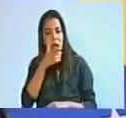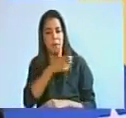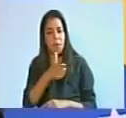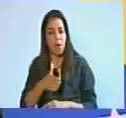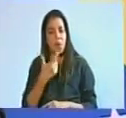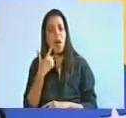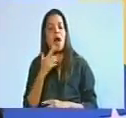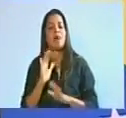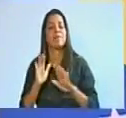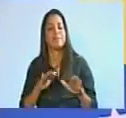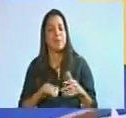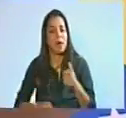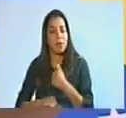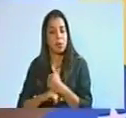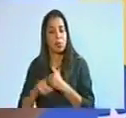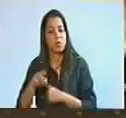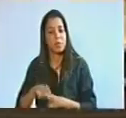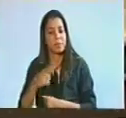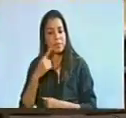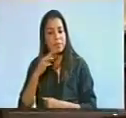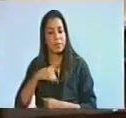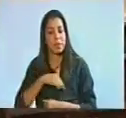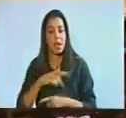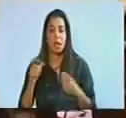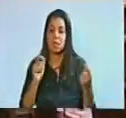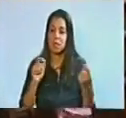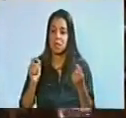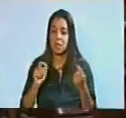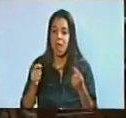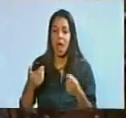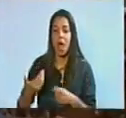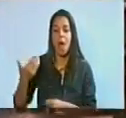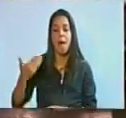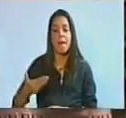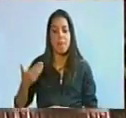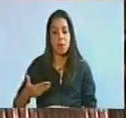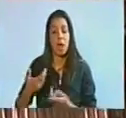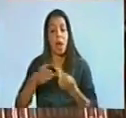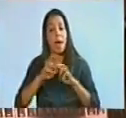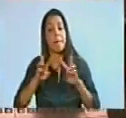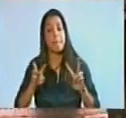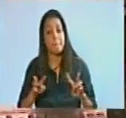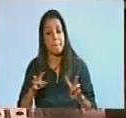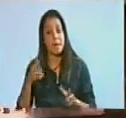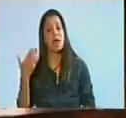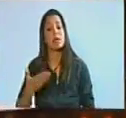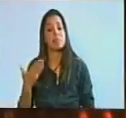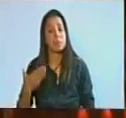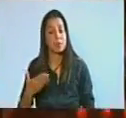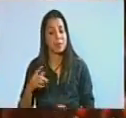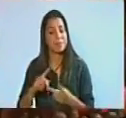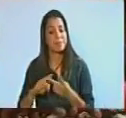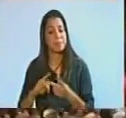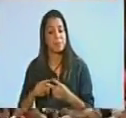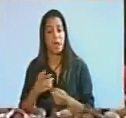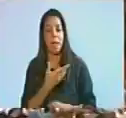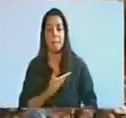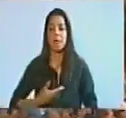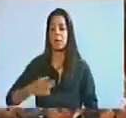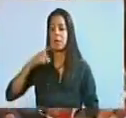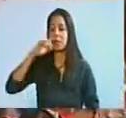se trata. Por eso el diálogo es fundamental. Por eso la paz es fundamental. El presidente Maduro no se ha